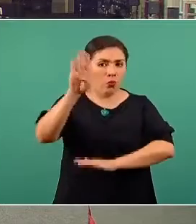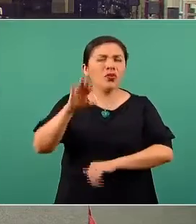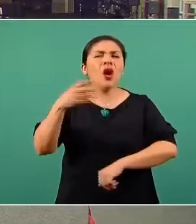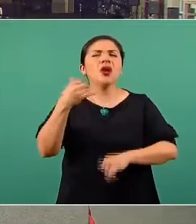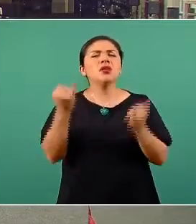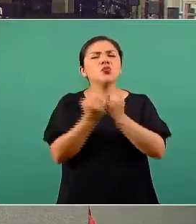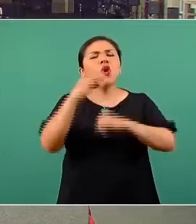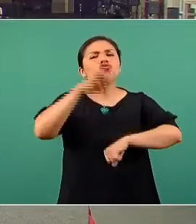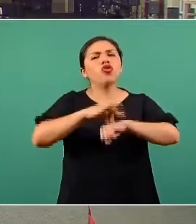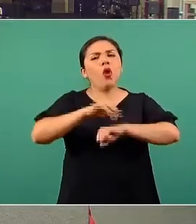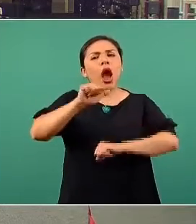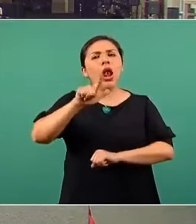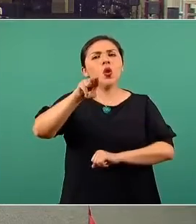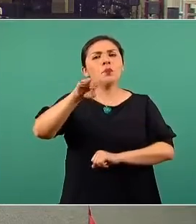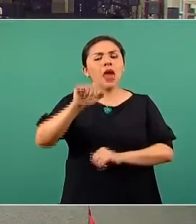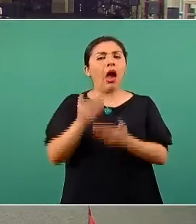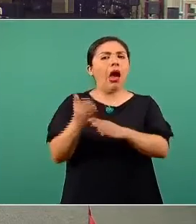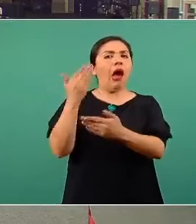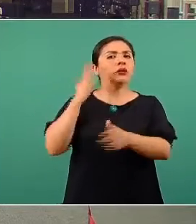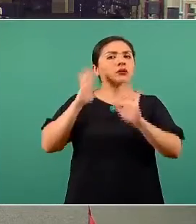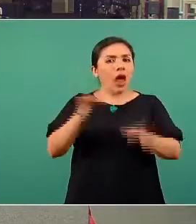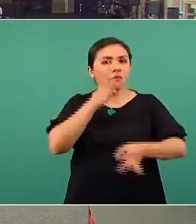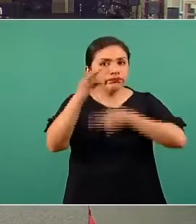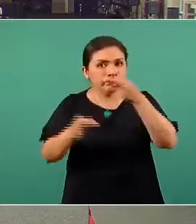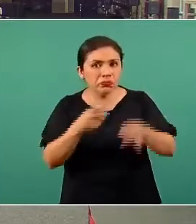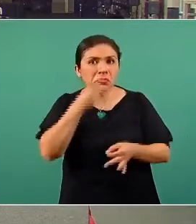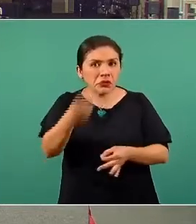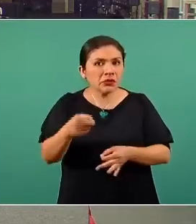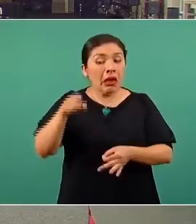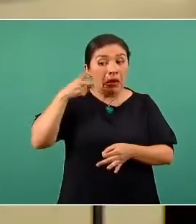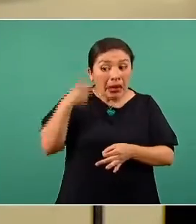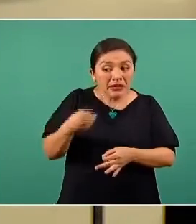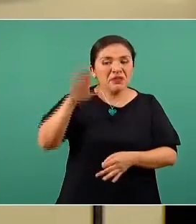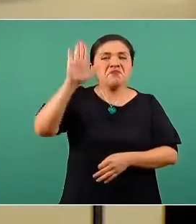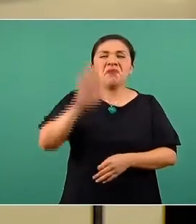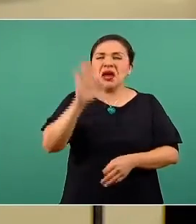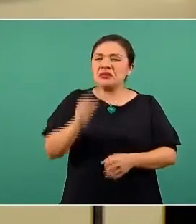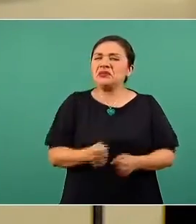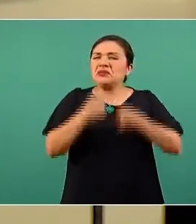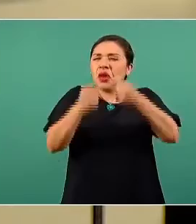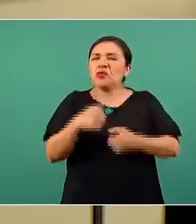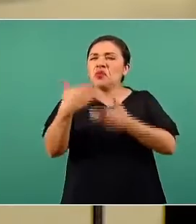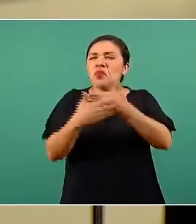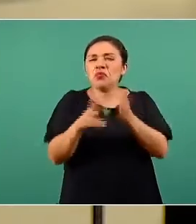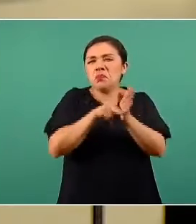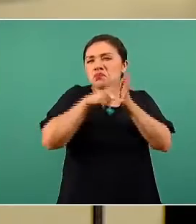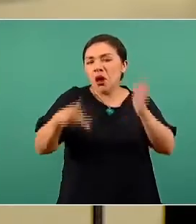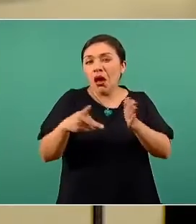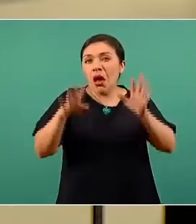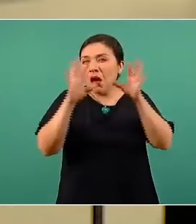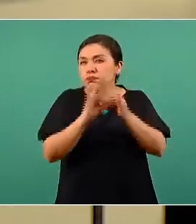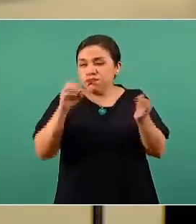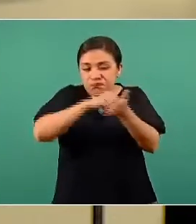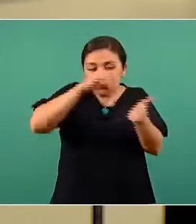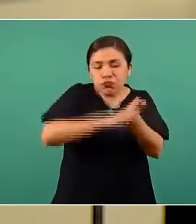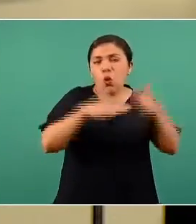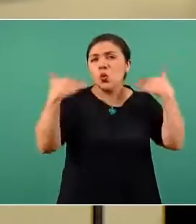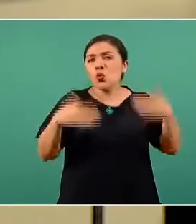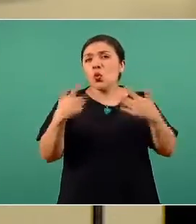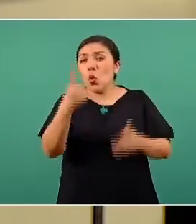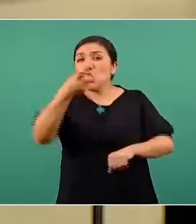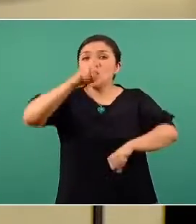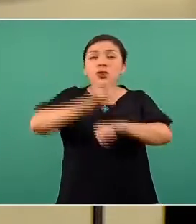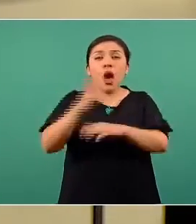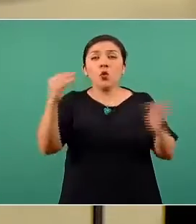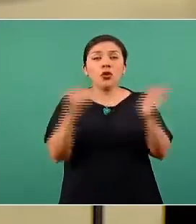lo había advertido, que algunos medios lo van a agarrar precisamente como que en un día se registraron 4,000 muertes, pero